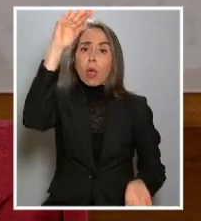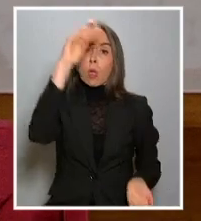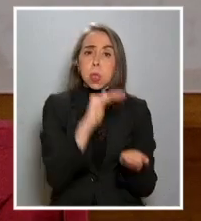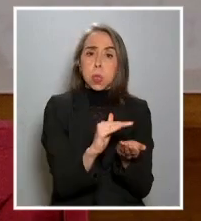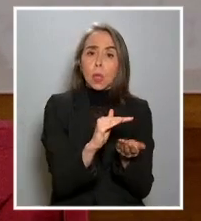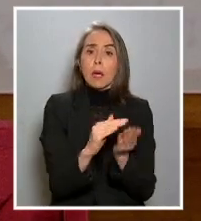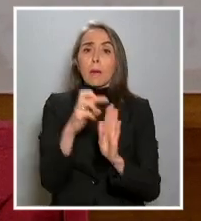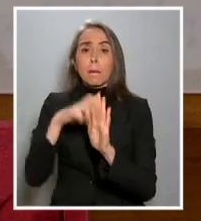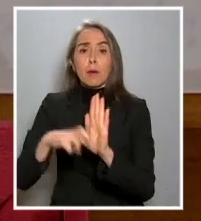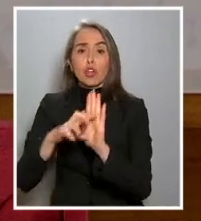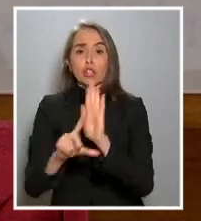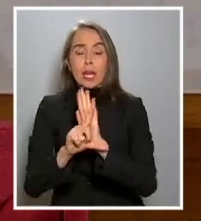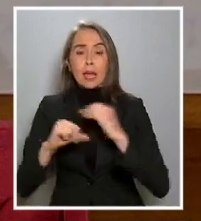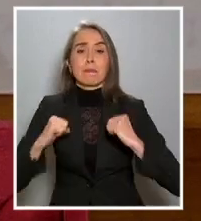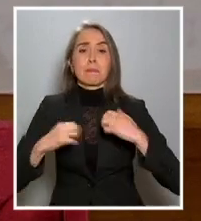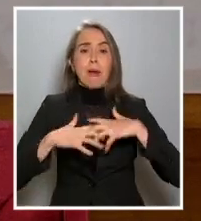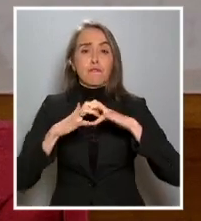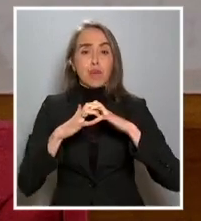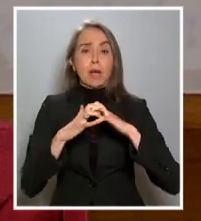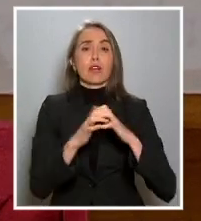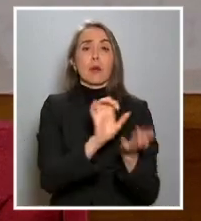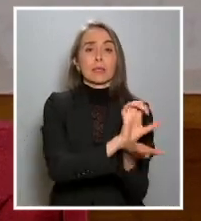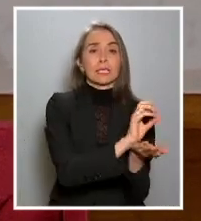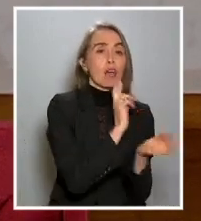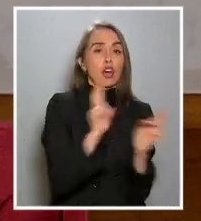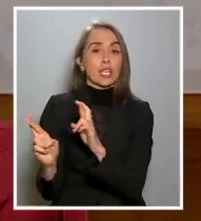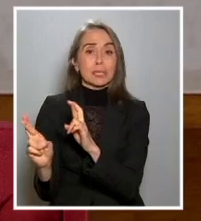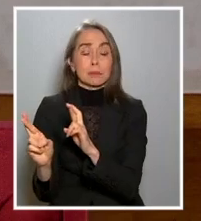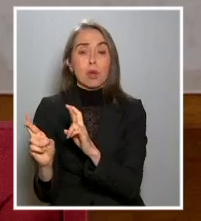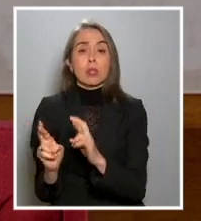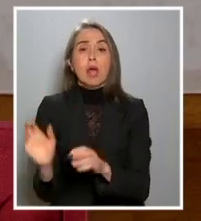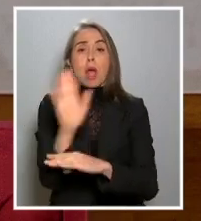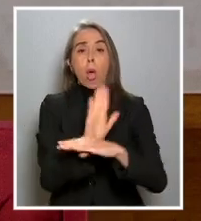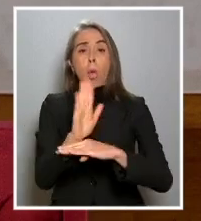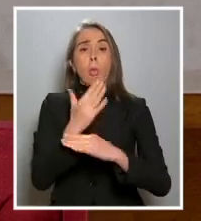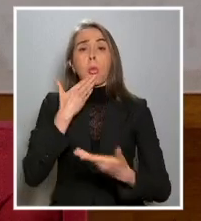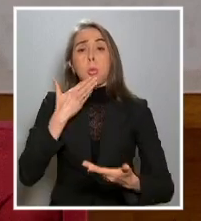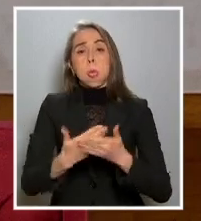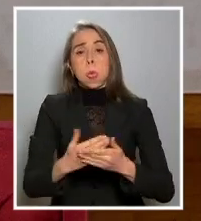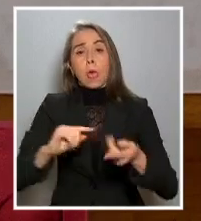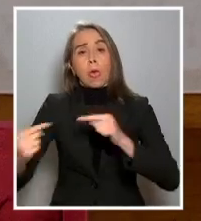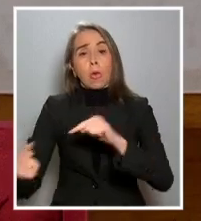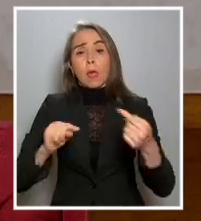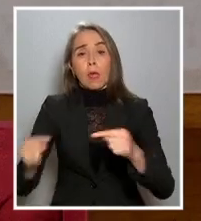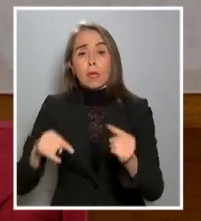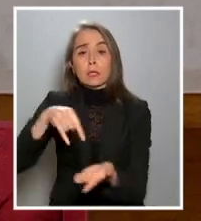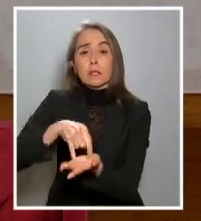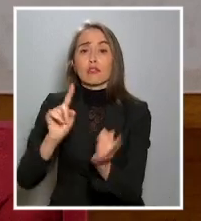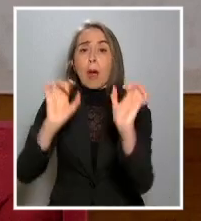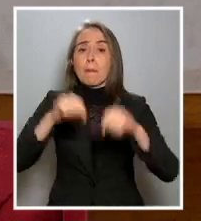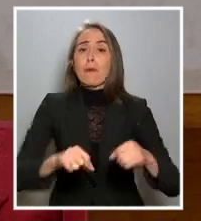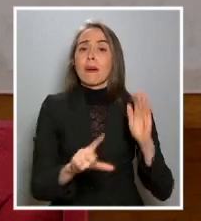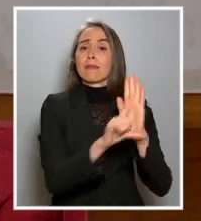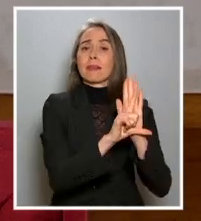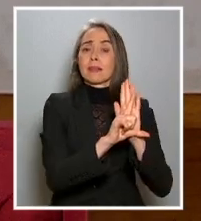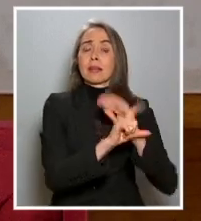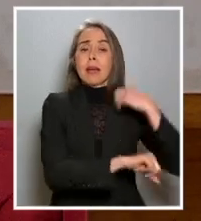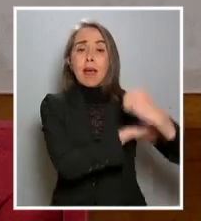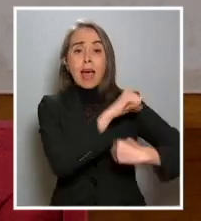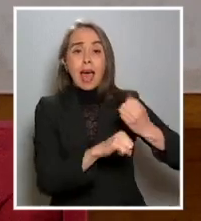Mientras que los proyectos de ley para robustecer la respuesta del Estado se entramparon en discusiones eternas en el Congreso. En estos últimos años